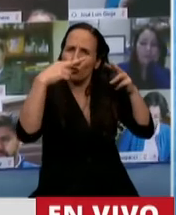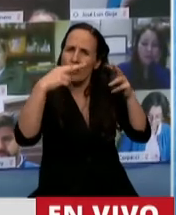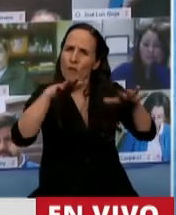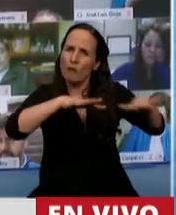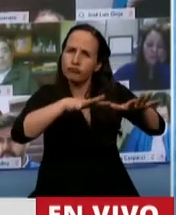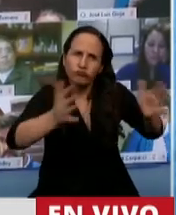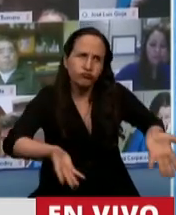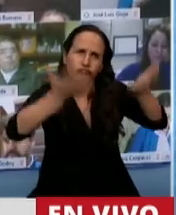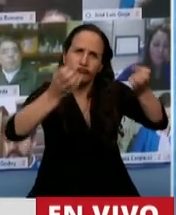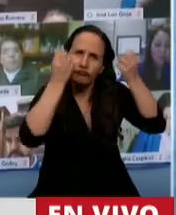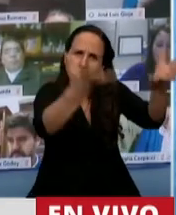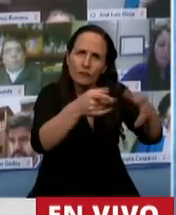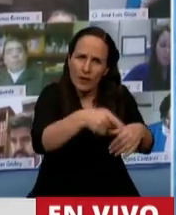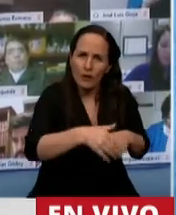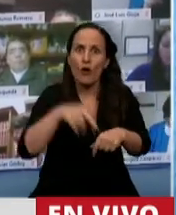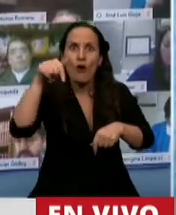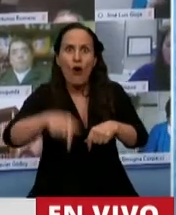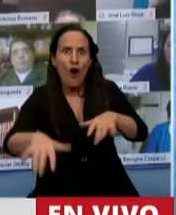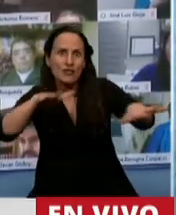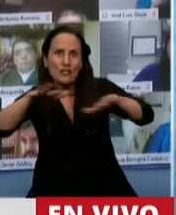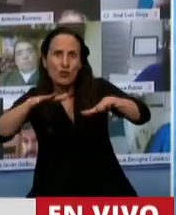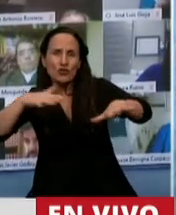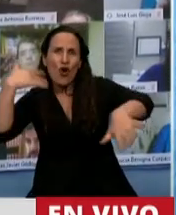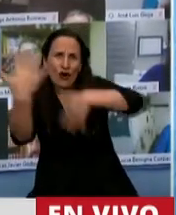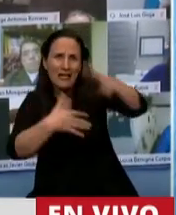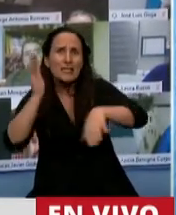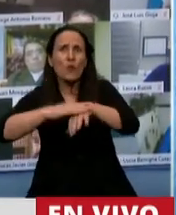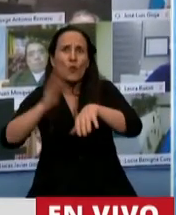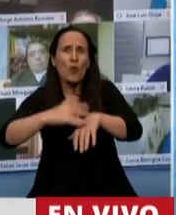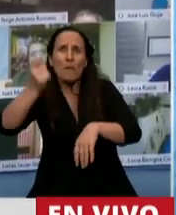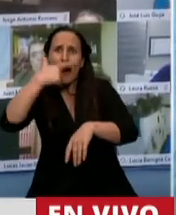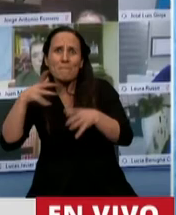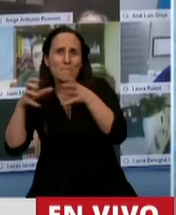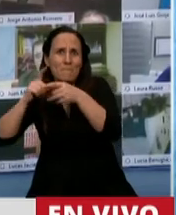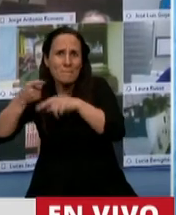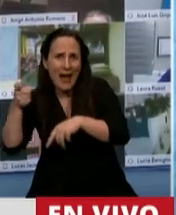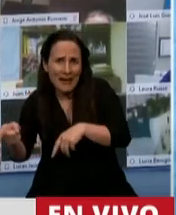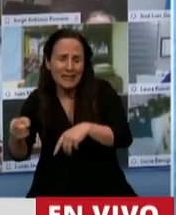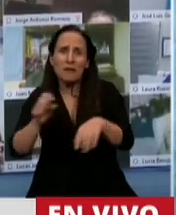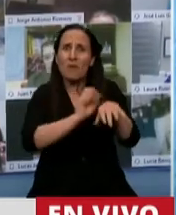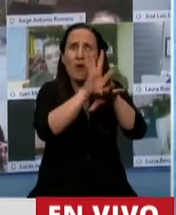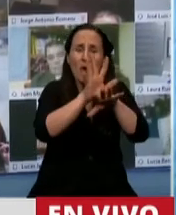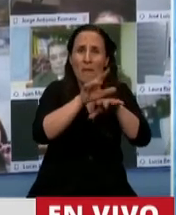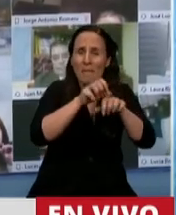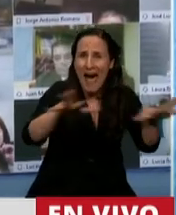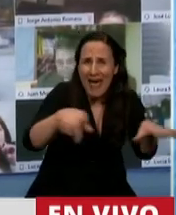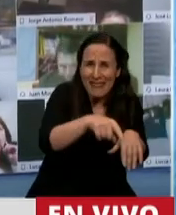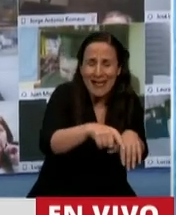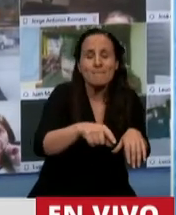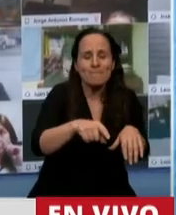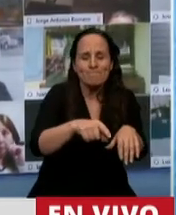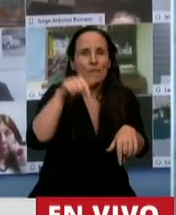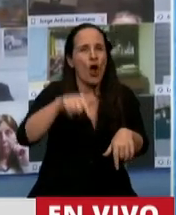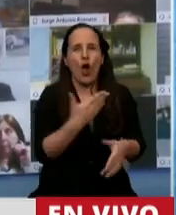Hoy, señor presidente, en medio de la crisis que nos dejó el macrismo, en medio de esta pandemia global, nuestro gobierno a través de este